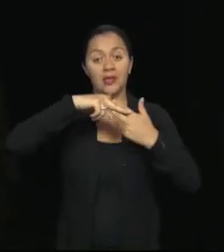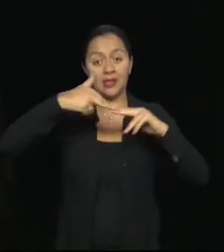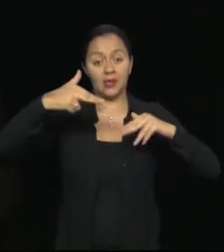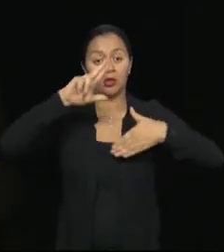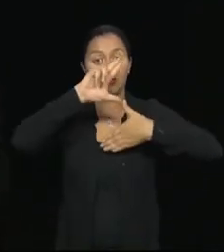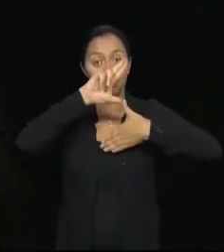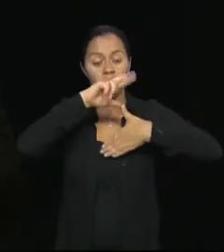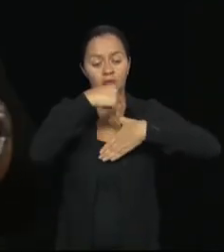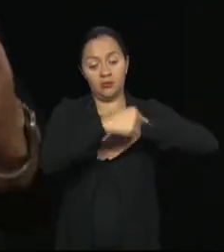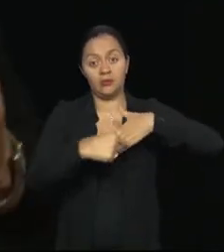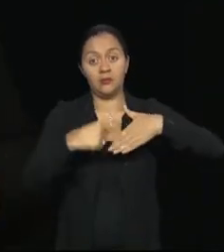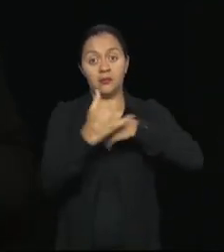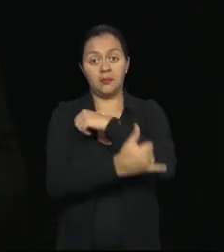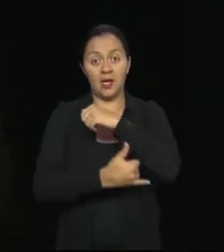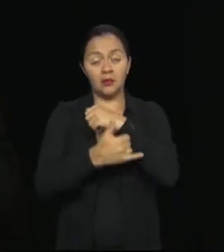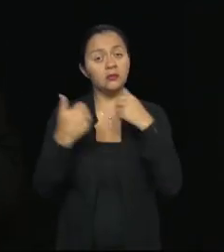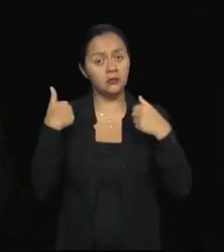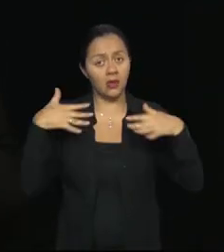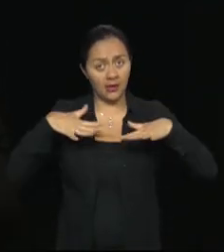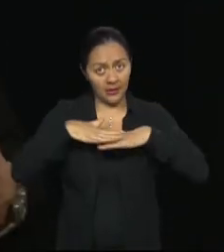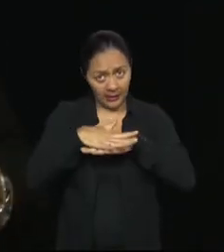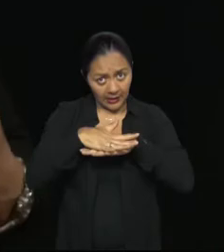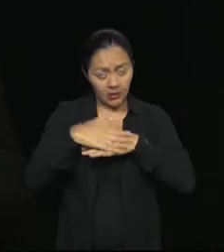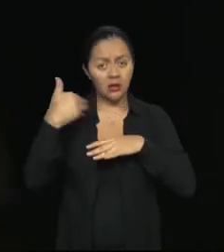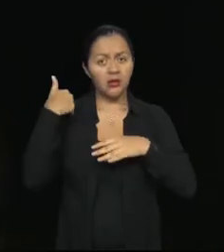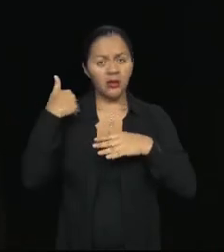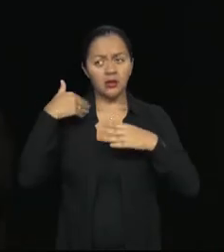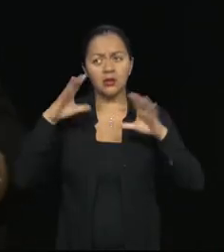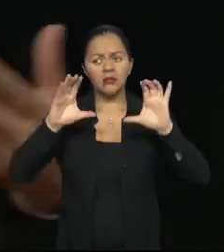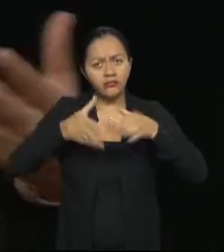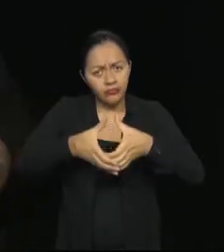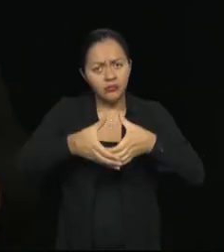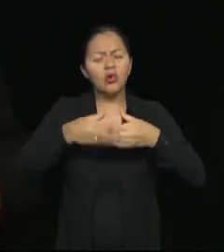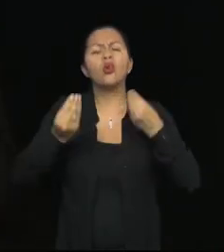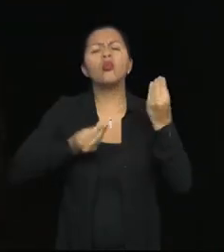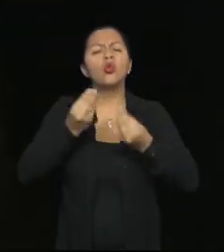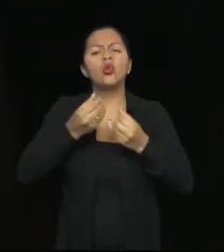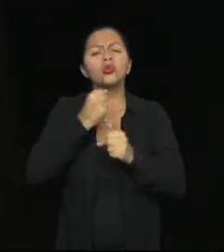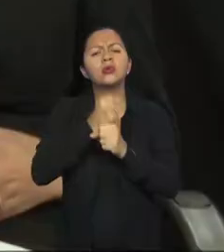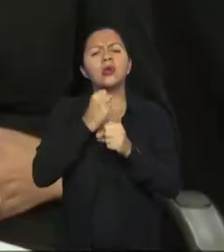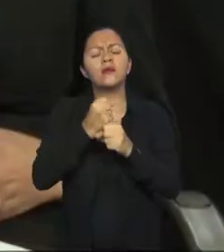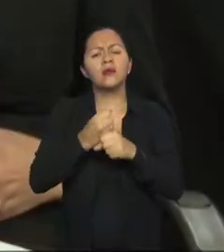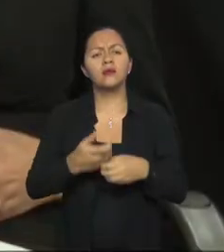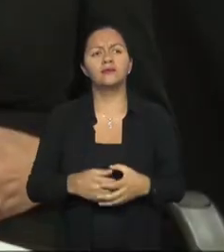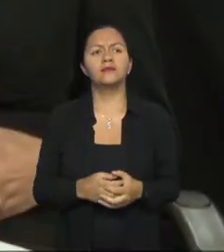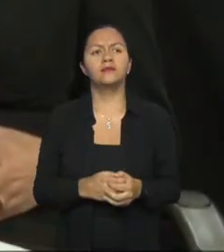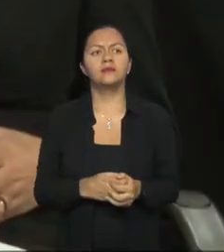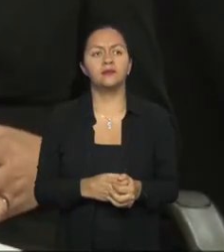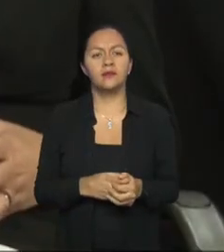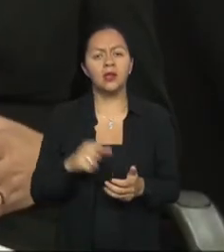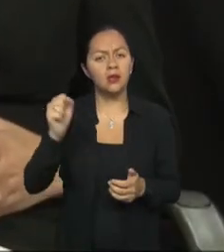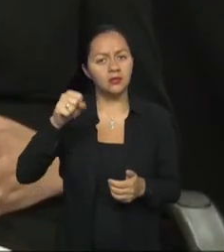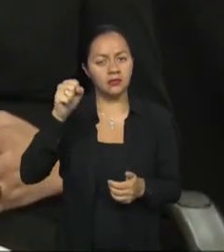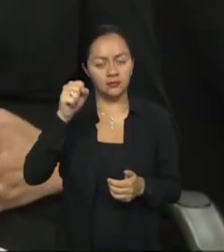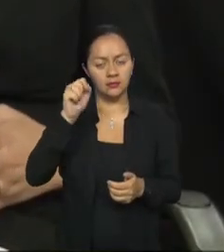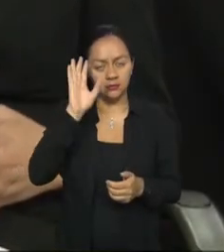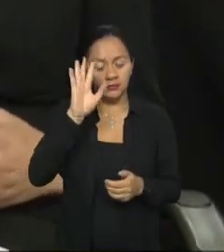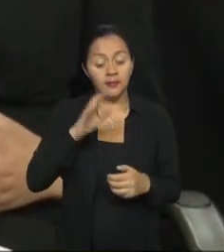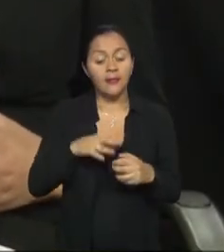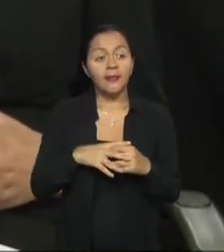diferentes países, ¿forman alguna red? ¿Cómo es esta forma de trabajar en conjunto con otros países hermanos? Sí,